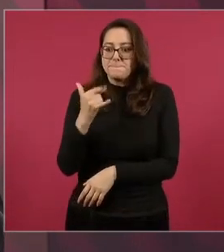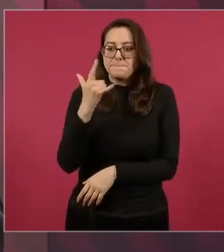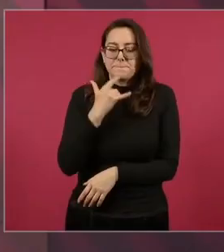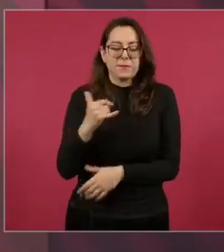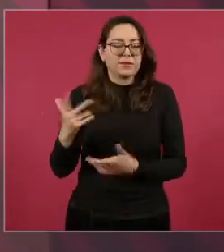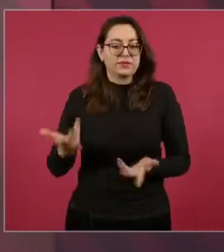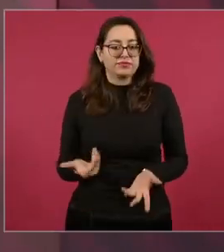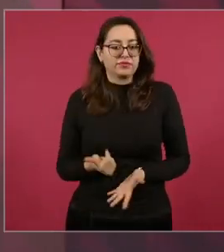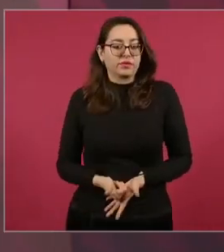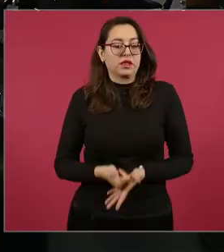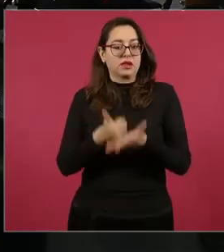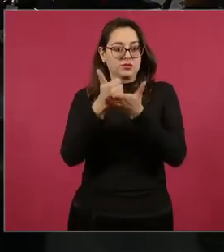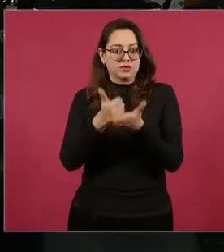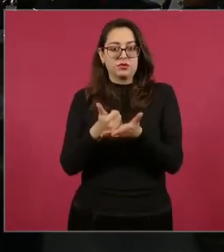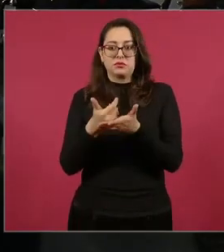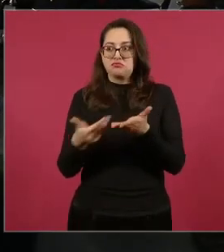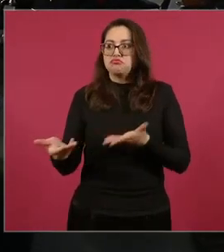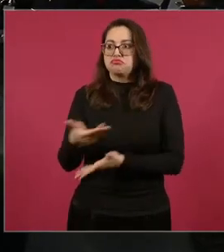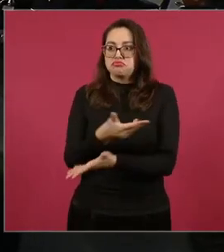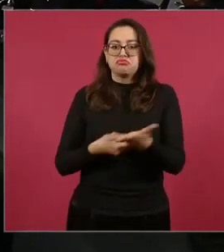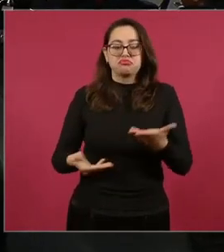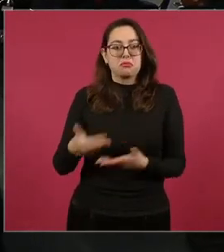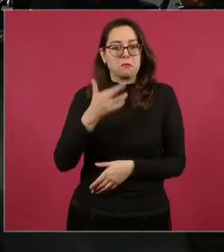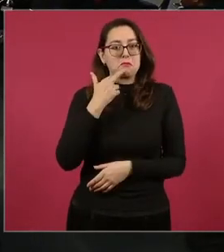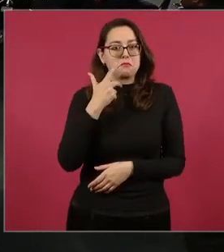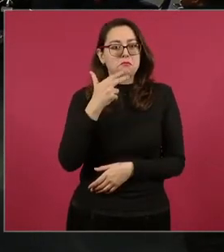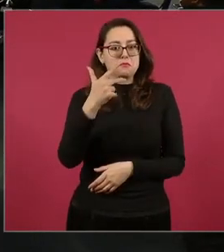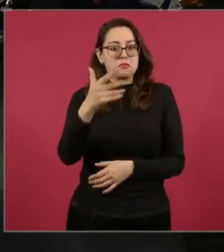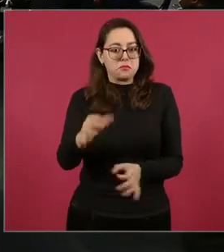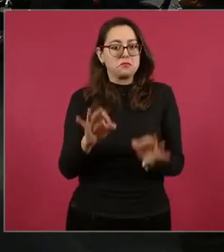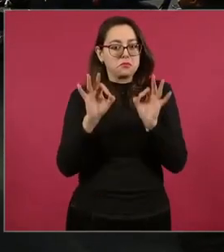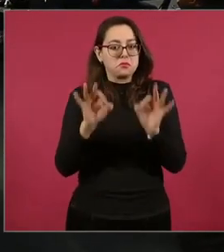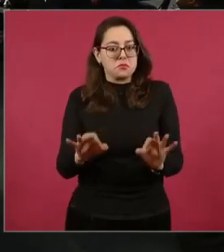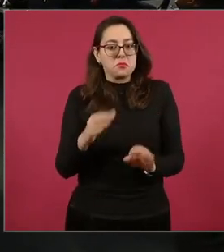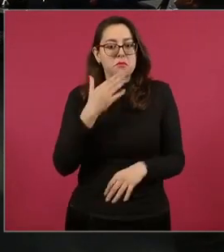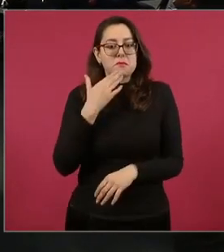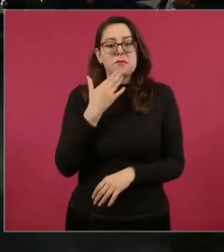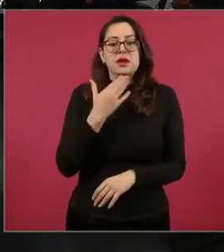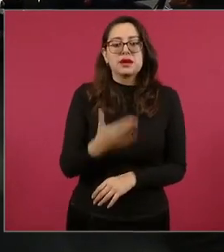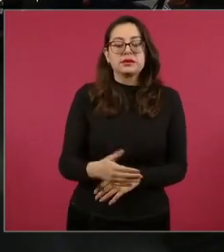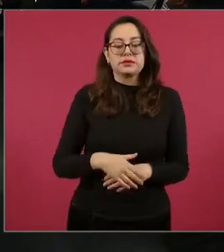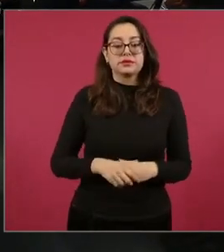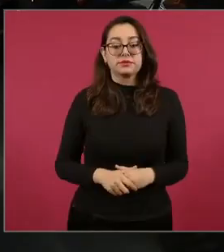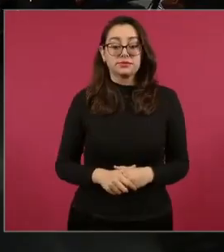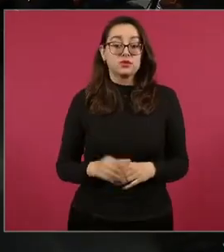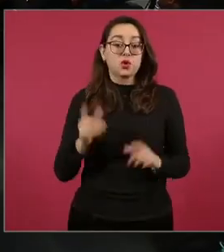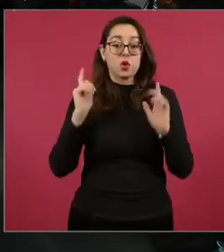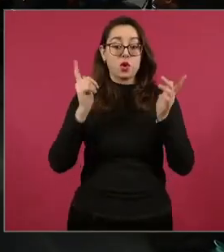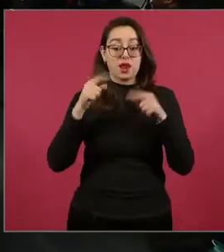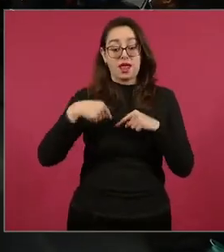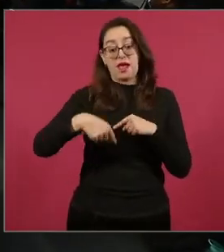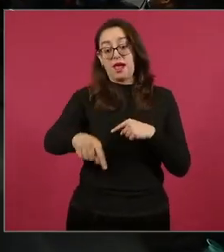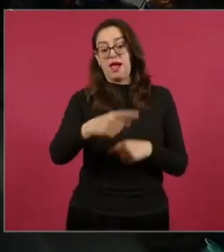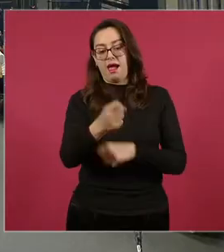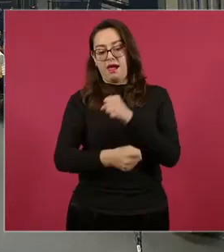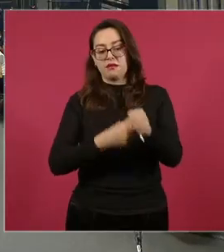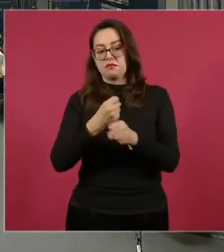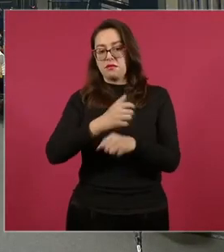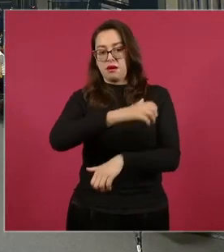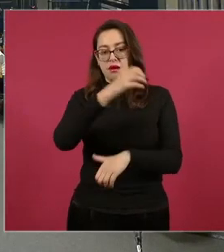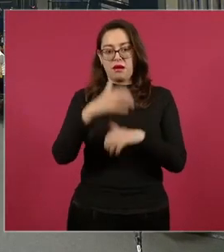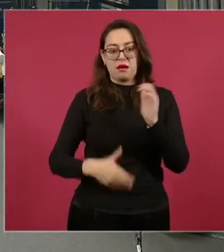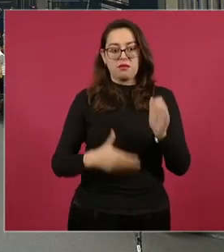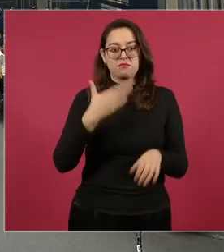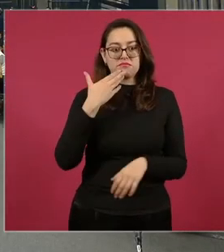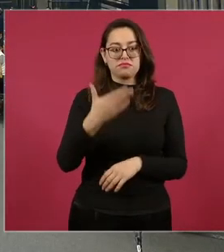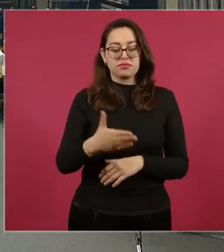crecimiento, hay bienestar, van bien las cosas y esperemos que así terminemos. Que así termine.